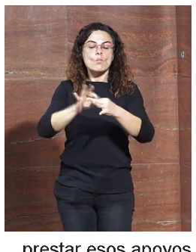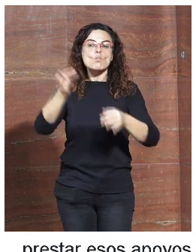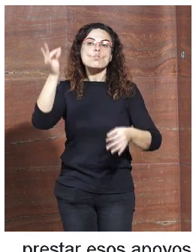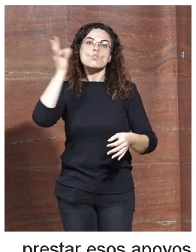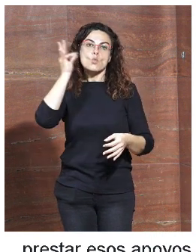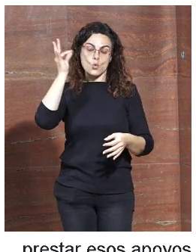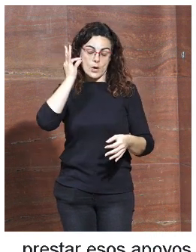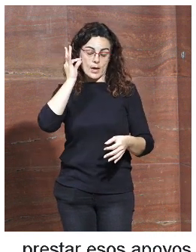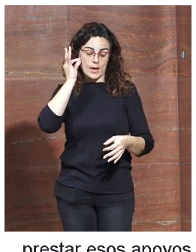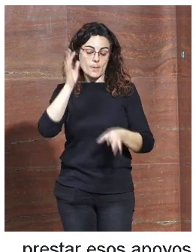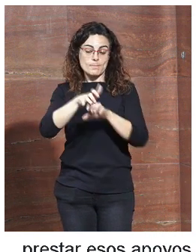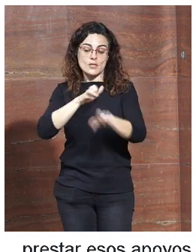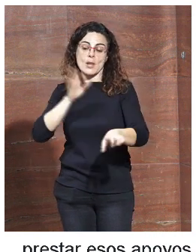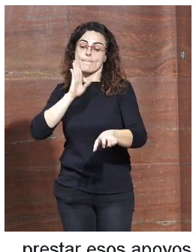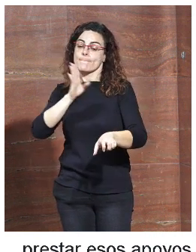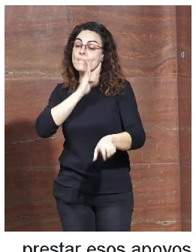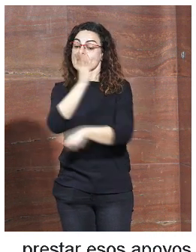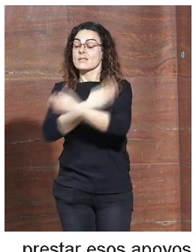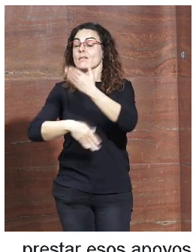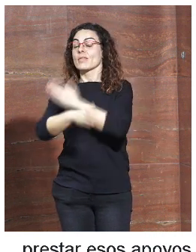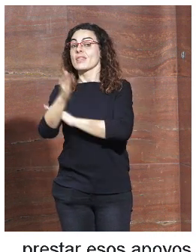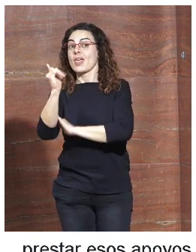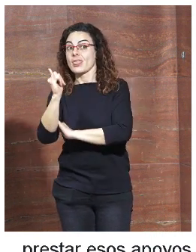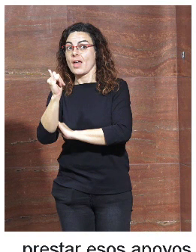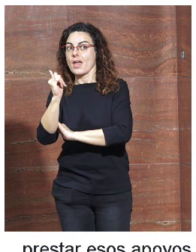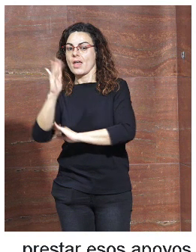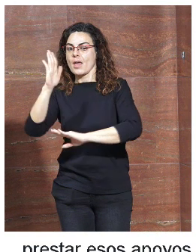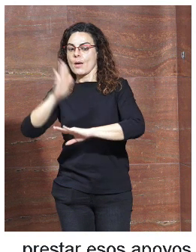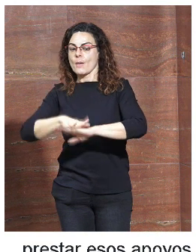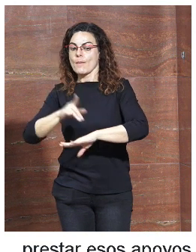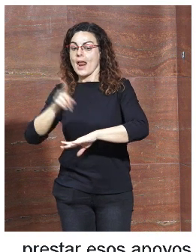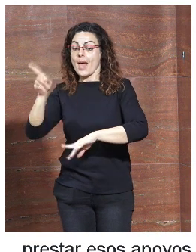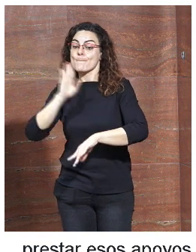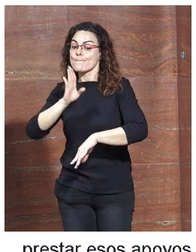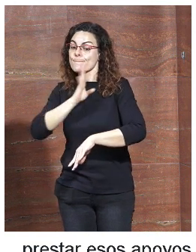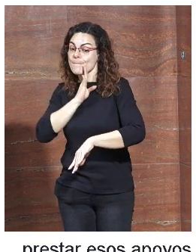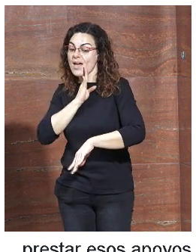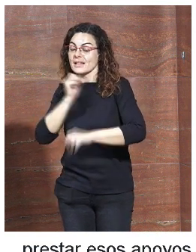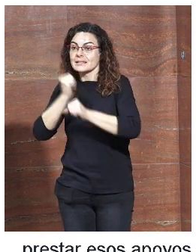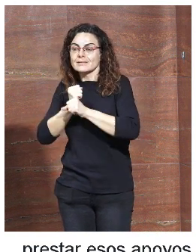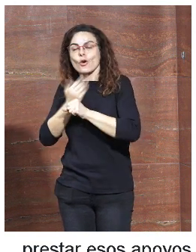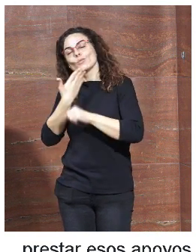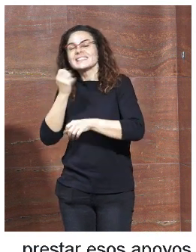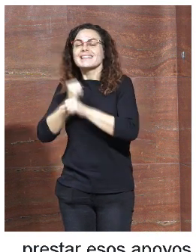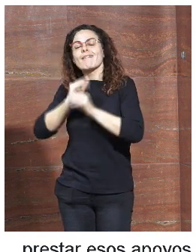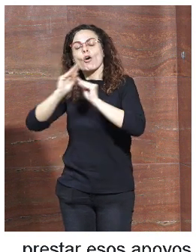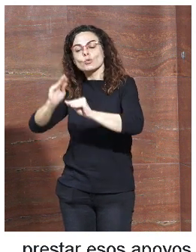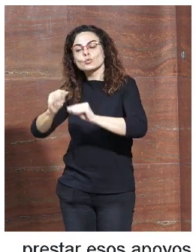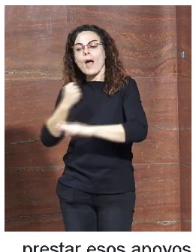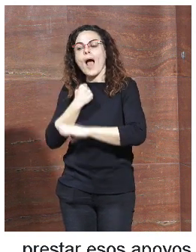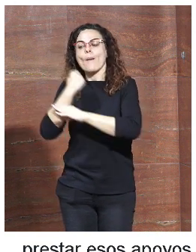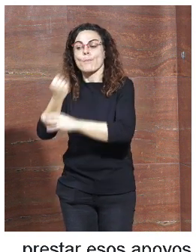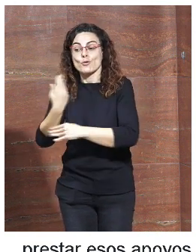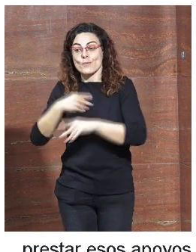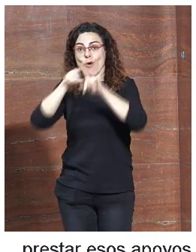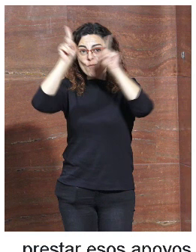todo para madres con discapacidad, para apoyarlas en el ejercicio de la maternidad. Y ahí surgieron pues, las fichas que os